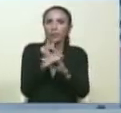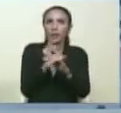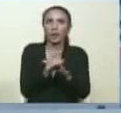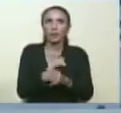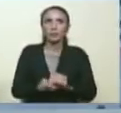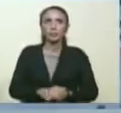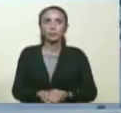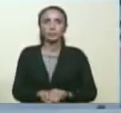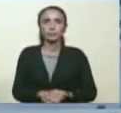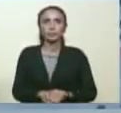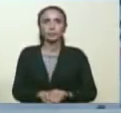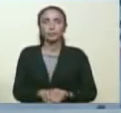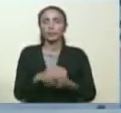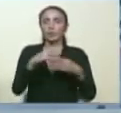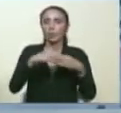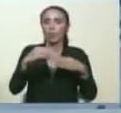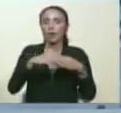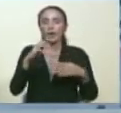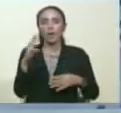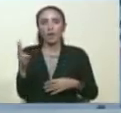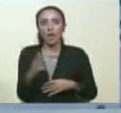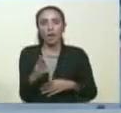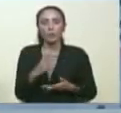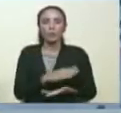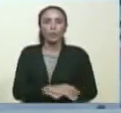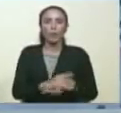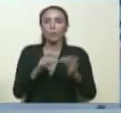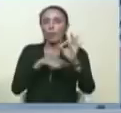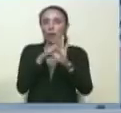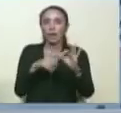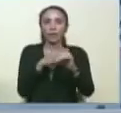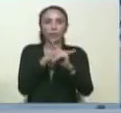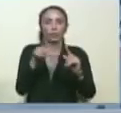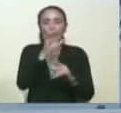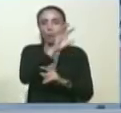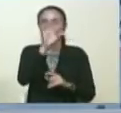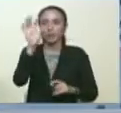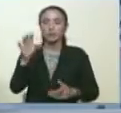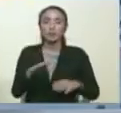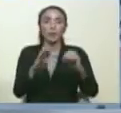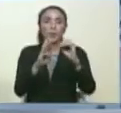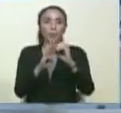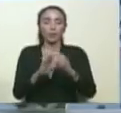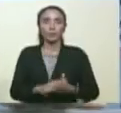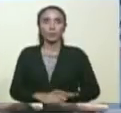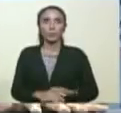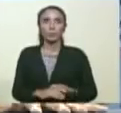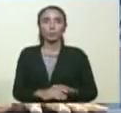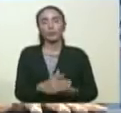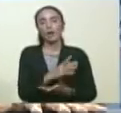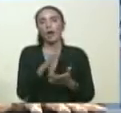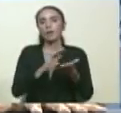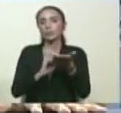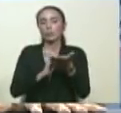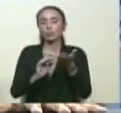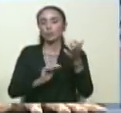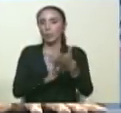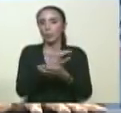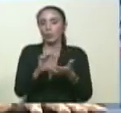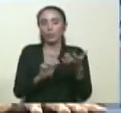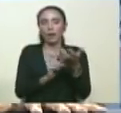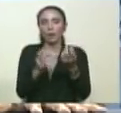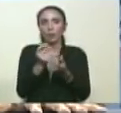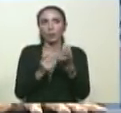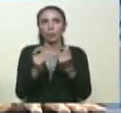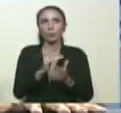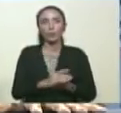a poner en dólares, euros, yuanes, petro, y tenemos una victoria económica. Yo sueño que el segundo